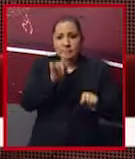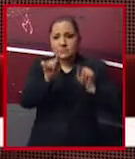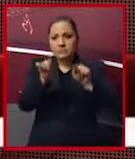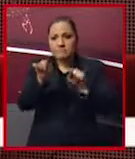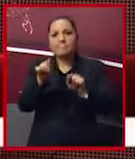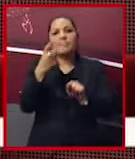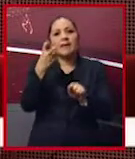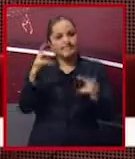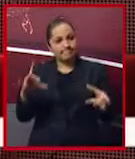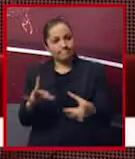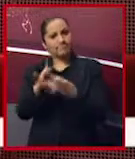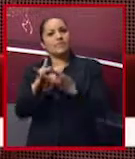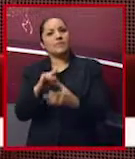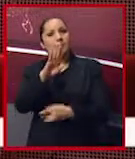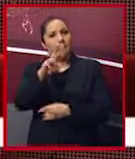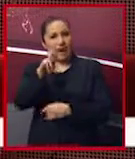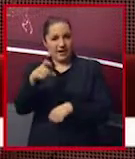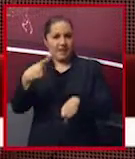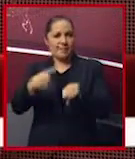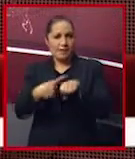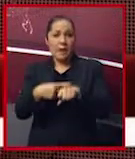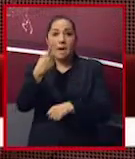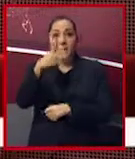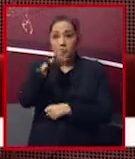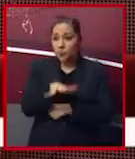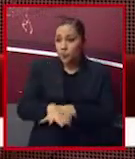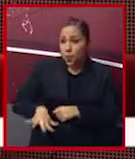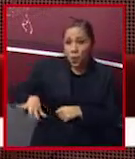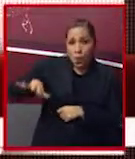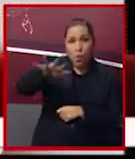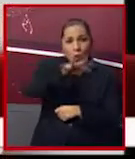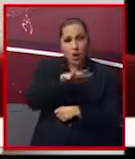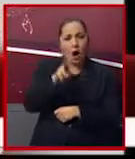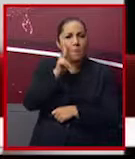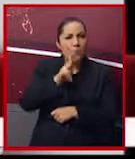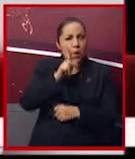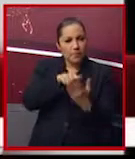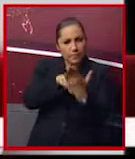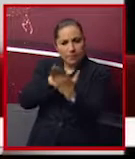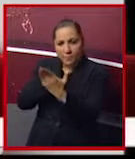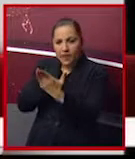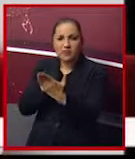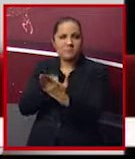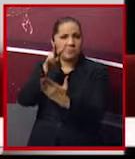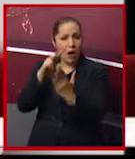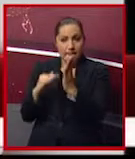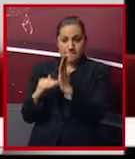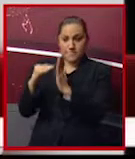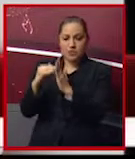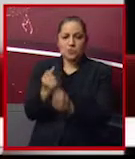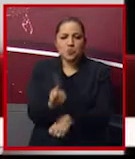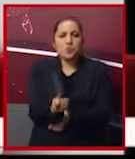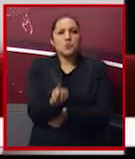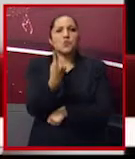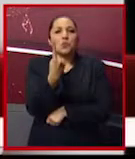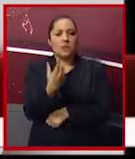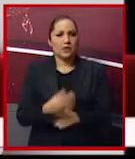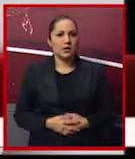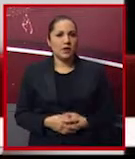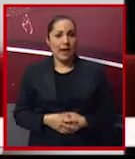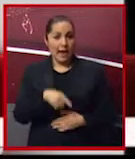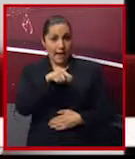lo cual ocurriría un caso en 1 millón de muestras. Hubo el antecedente de fiebre. Que hablaron de que las vacunas efectivamente